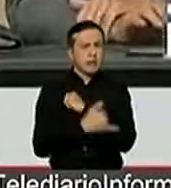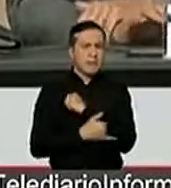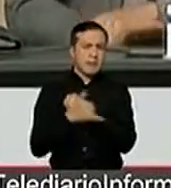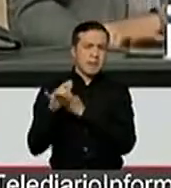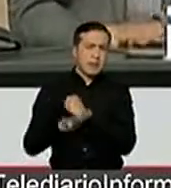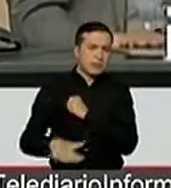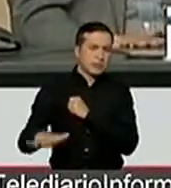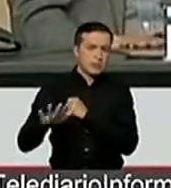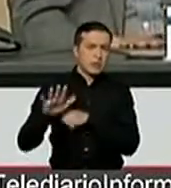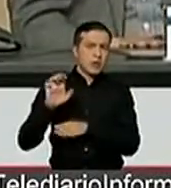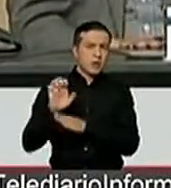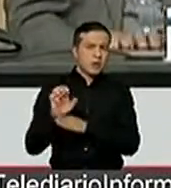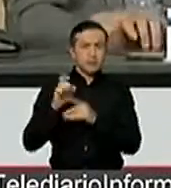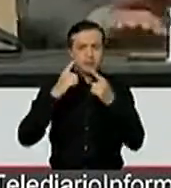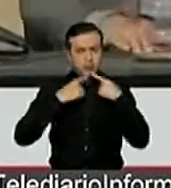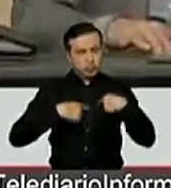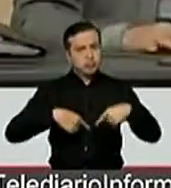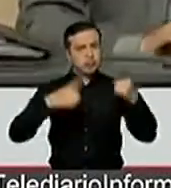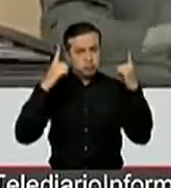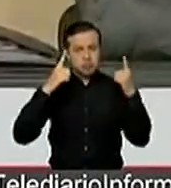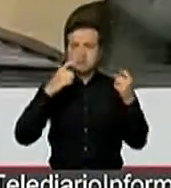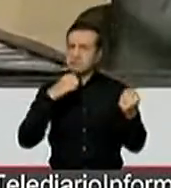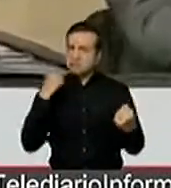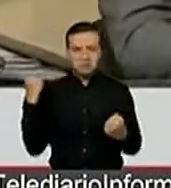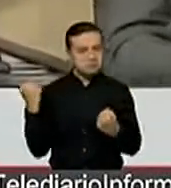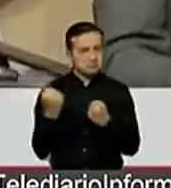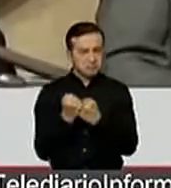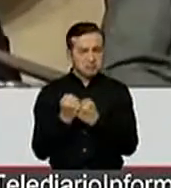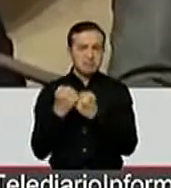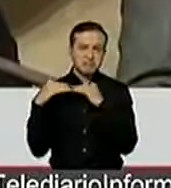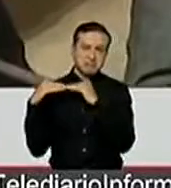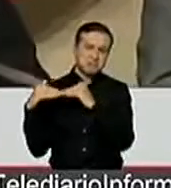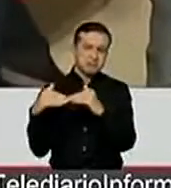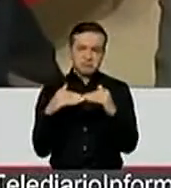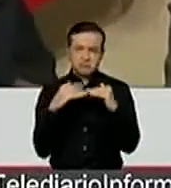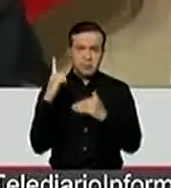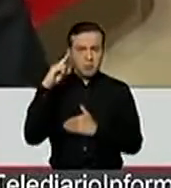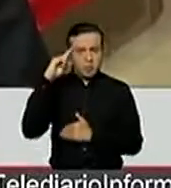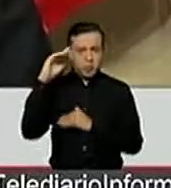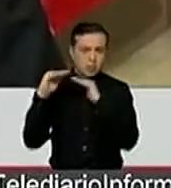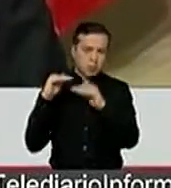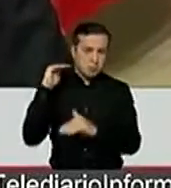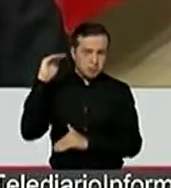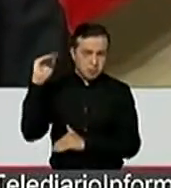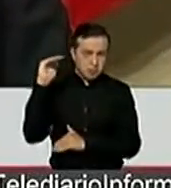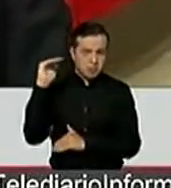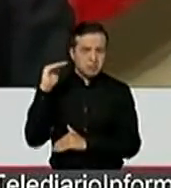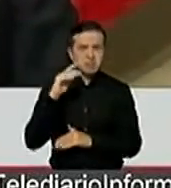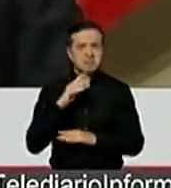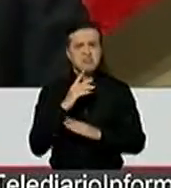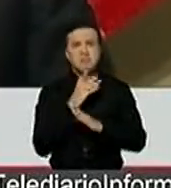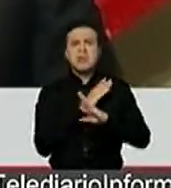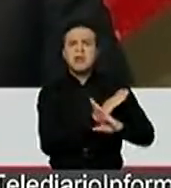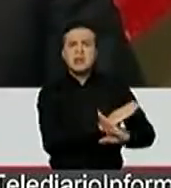Ecuador, expresan su total apoyo a la democracia y el Estado de Derecho y rechazan enérgicamente cualquier intento